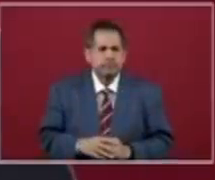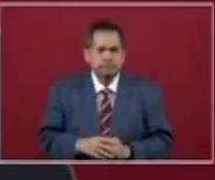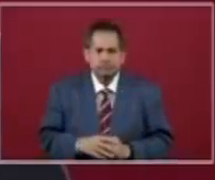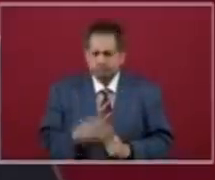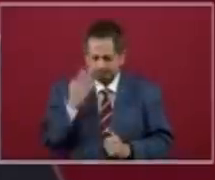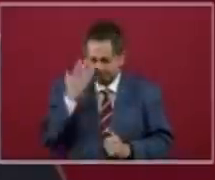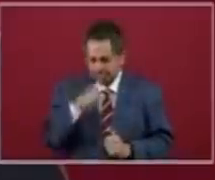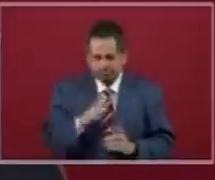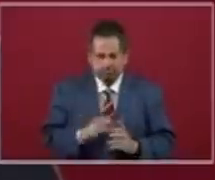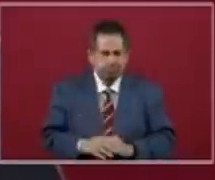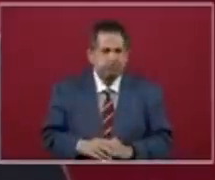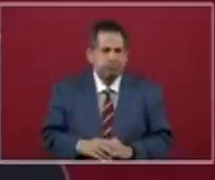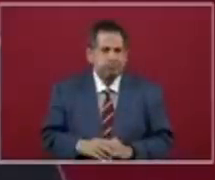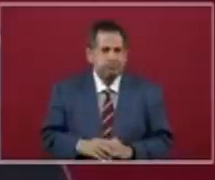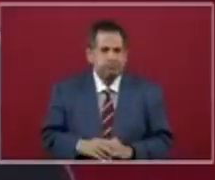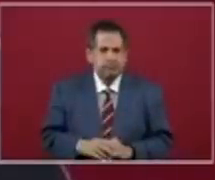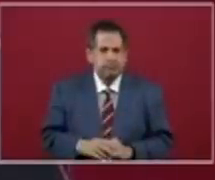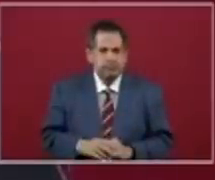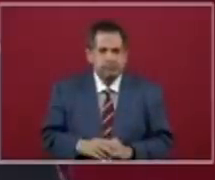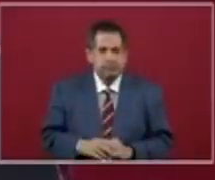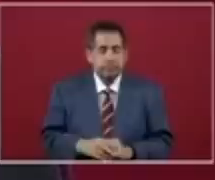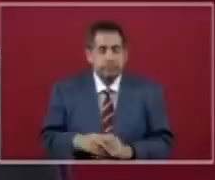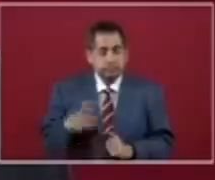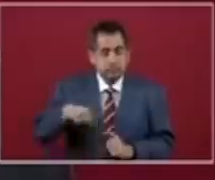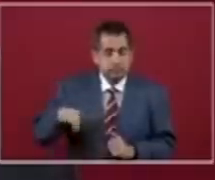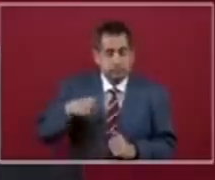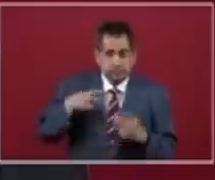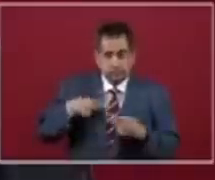Es una fuerza